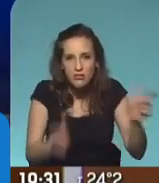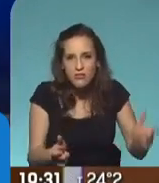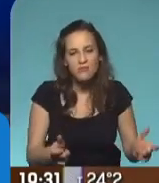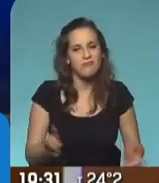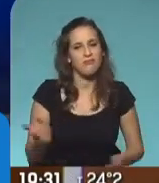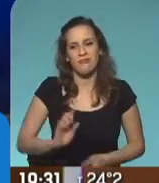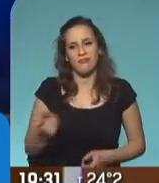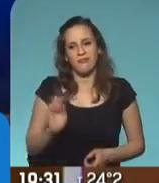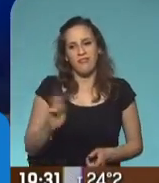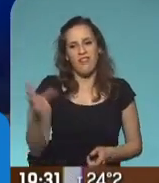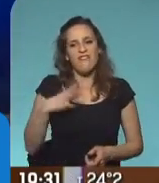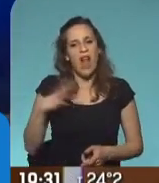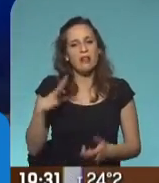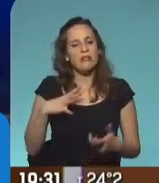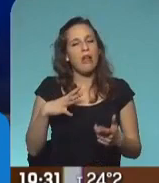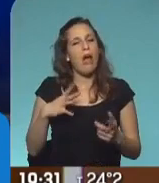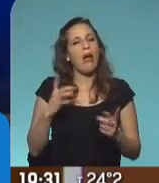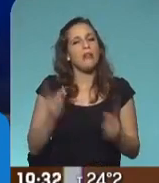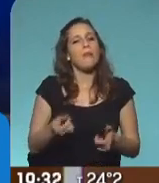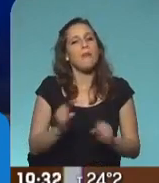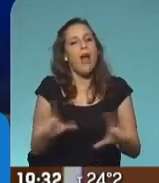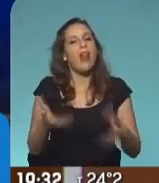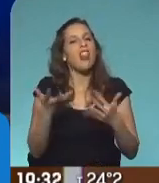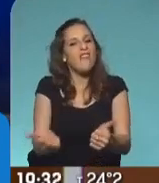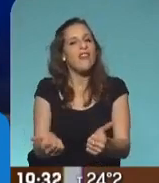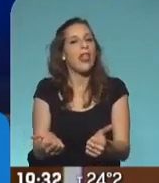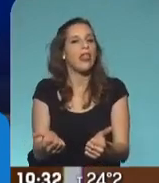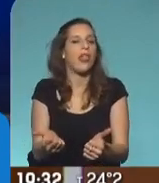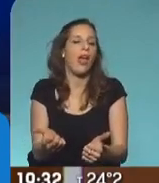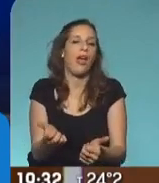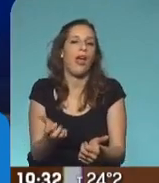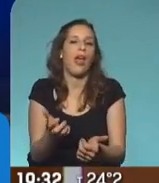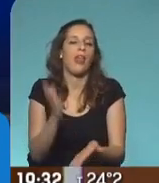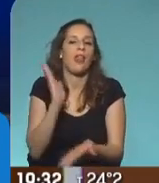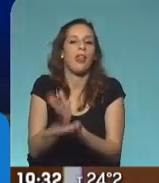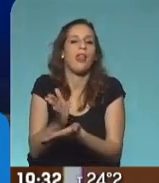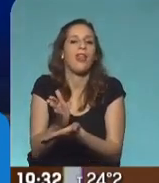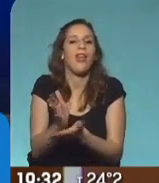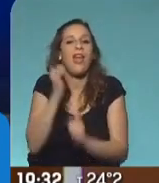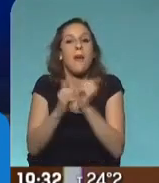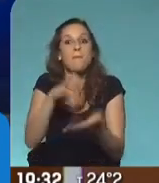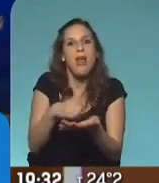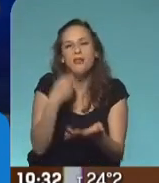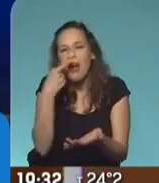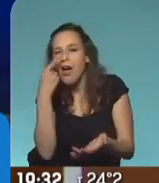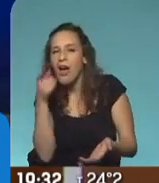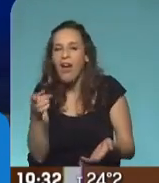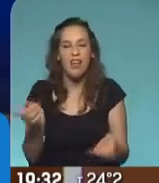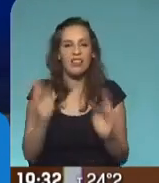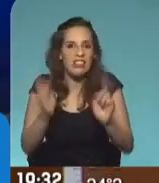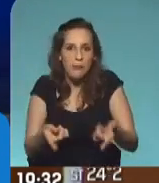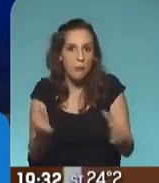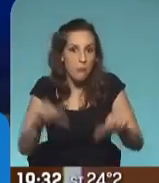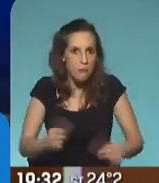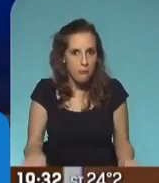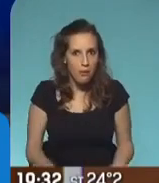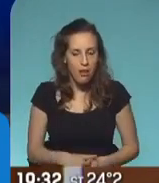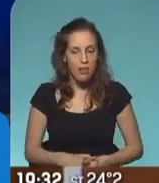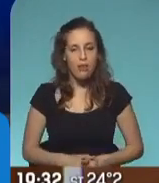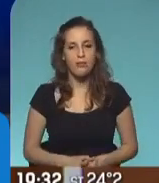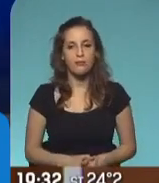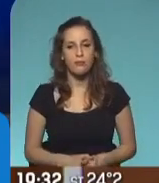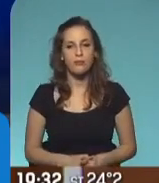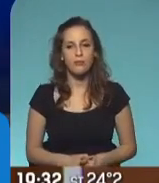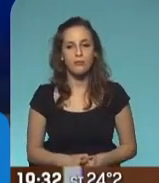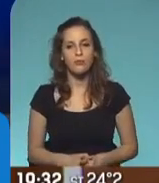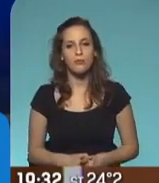de los empresarios. Algo semejante ha ocurrido en Argentina, donde termina un gobierno que llegó como el defensor de los intereses de los empresarios y